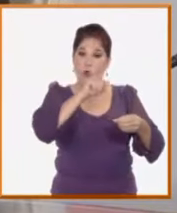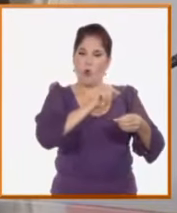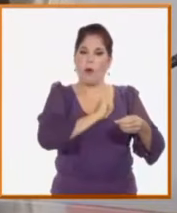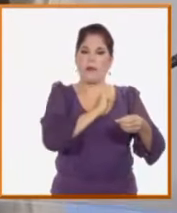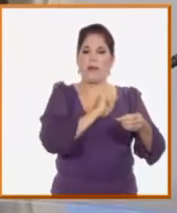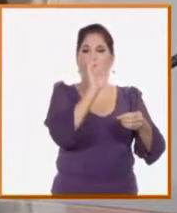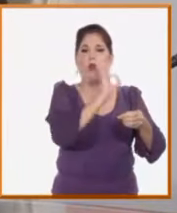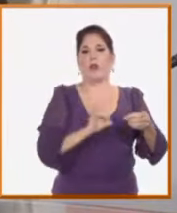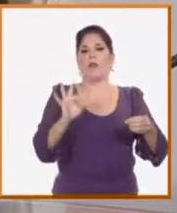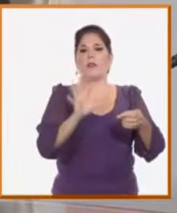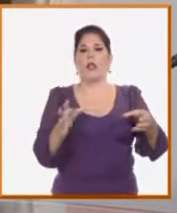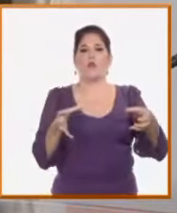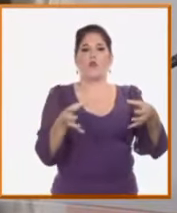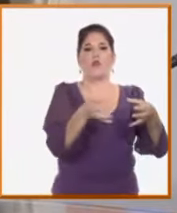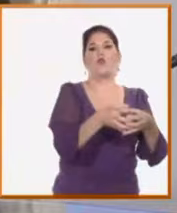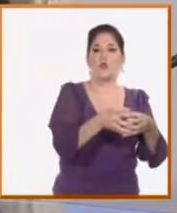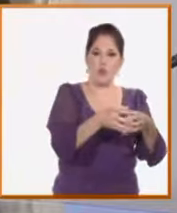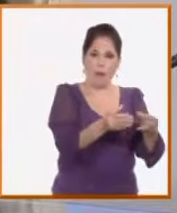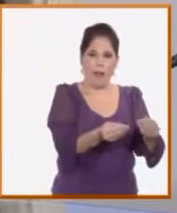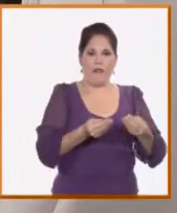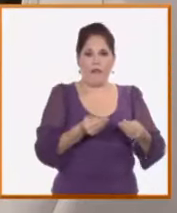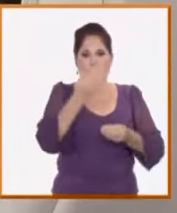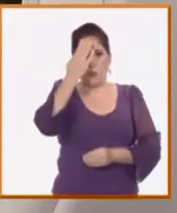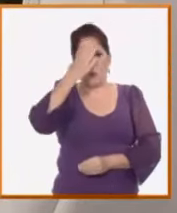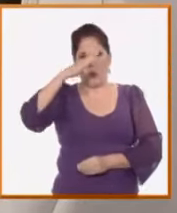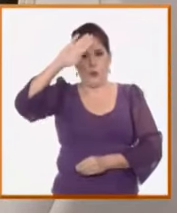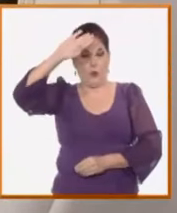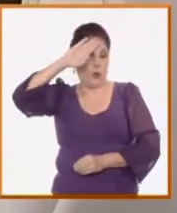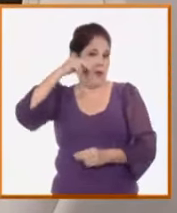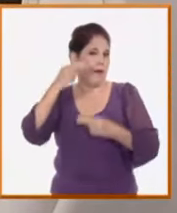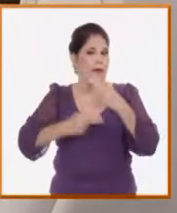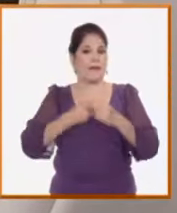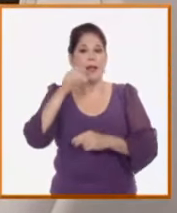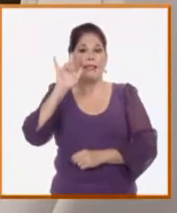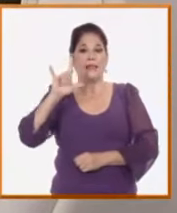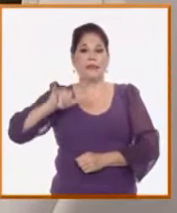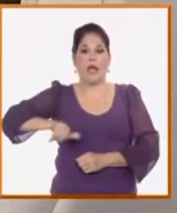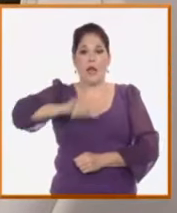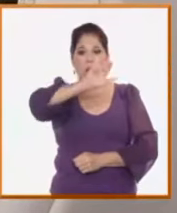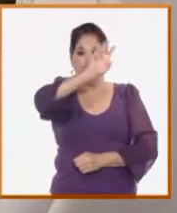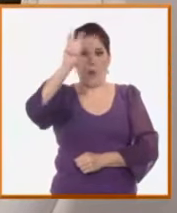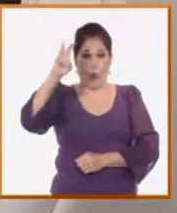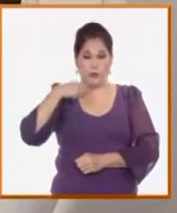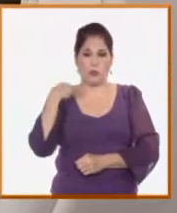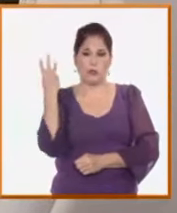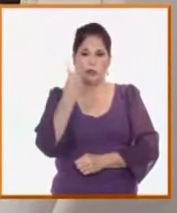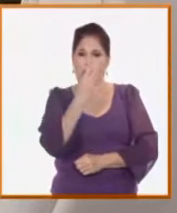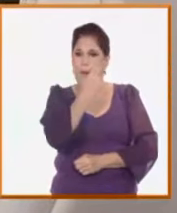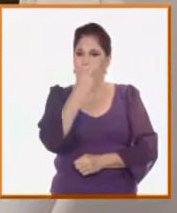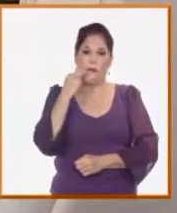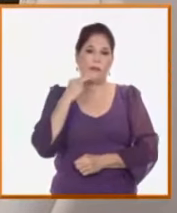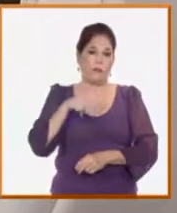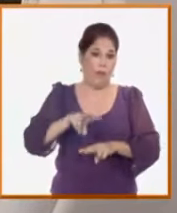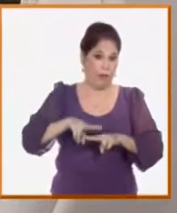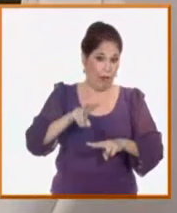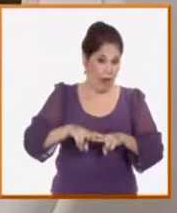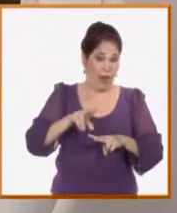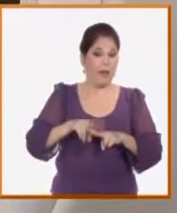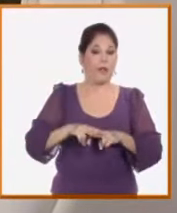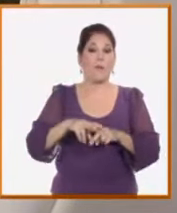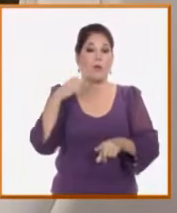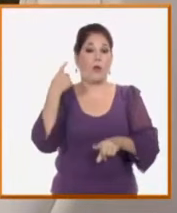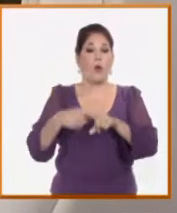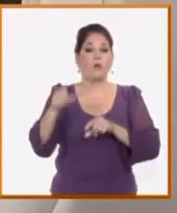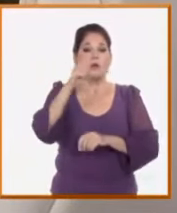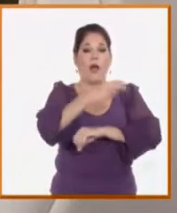organizar estas operaciones hacia el territorio nacional han empleado tres areopuertos los aeropuertos José Martí de La Habana el Ignacio aramon de